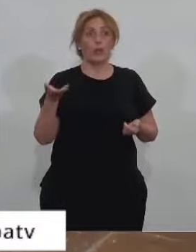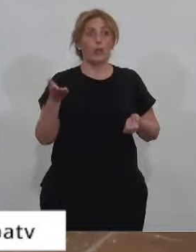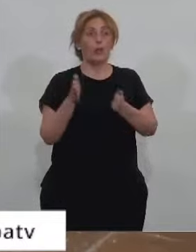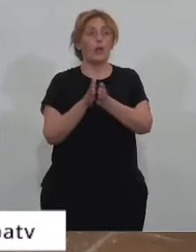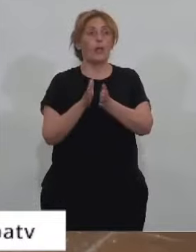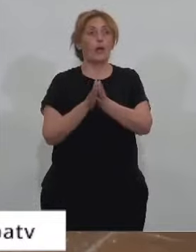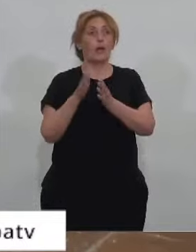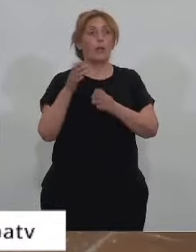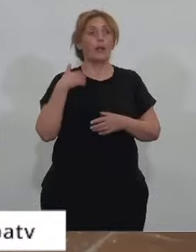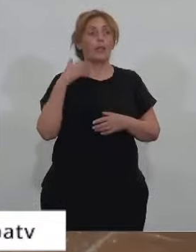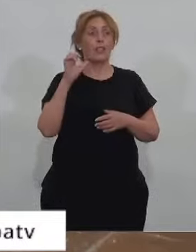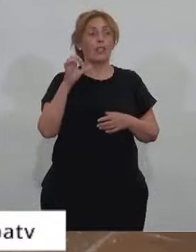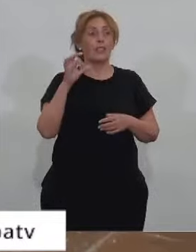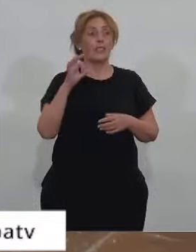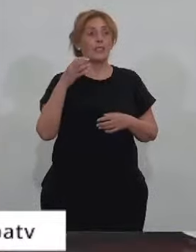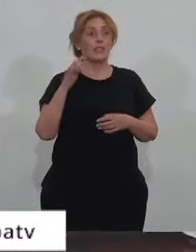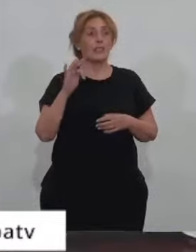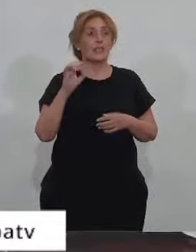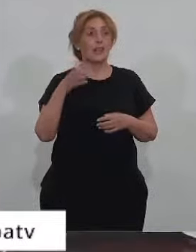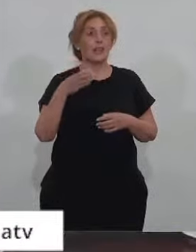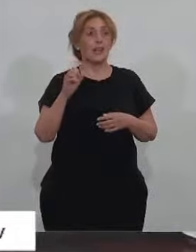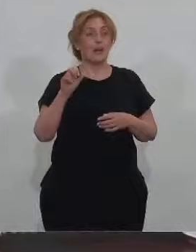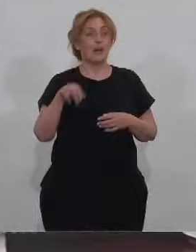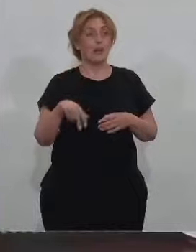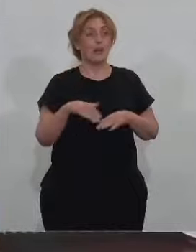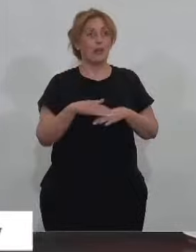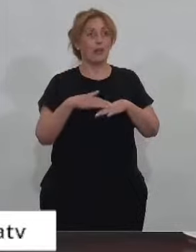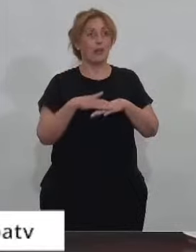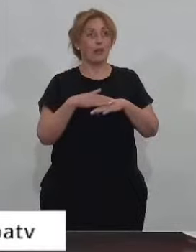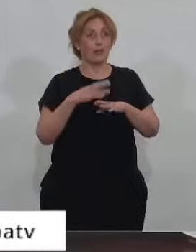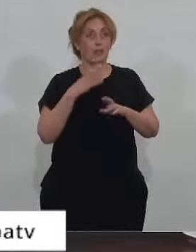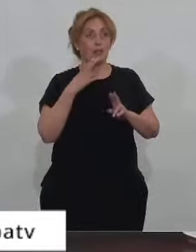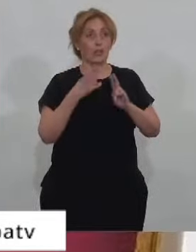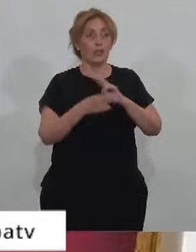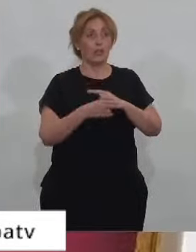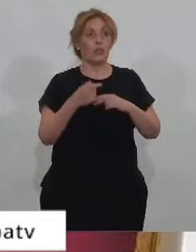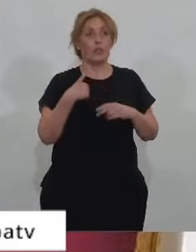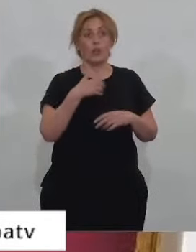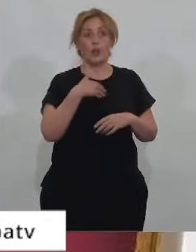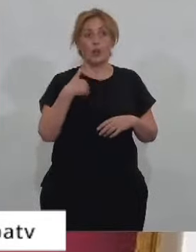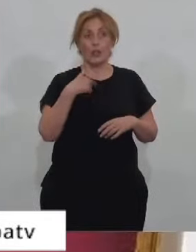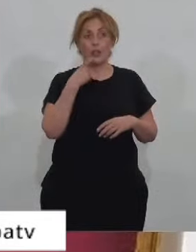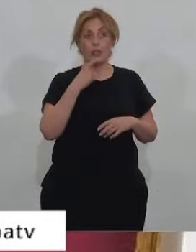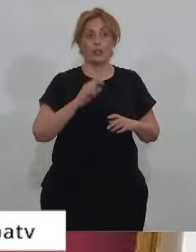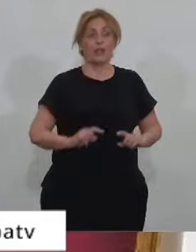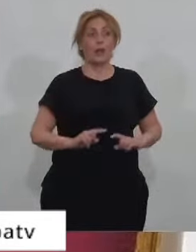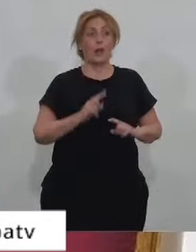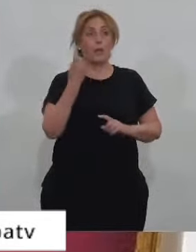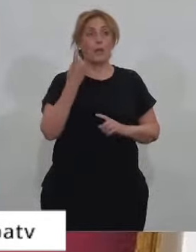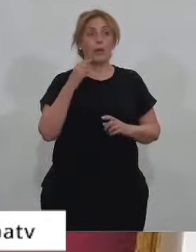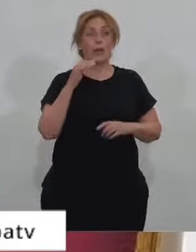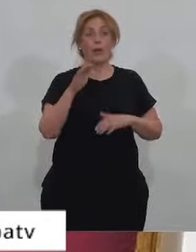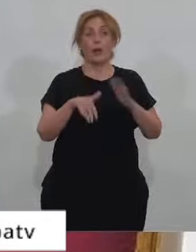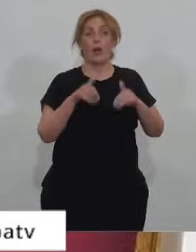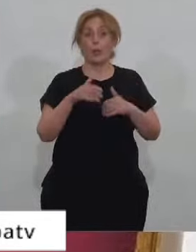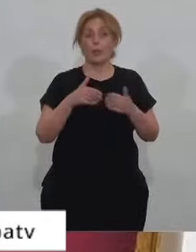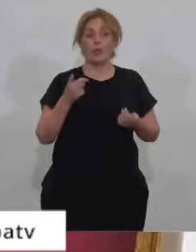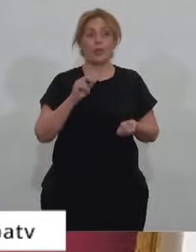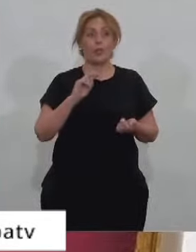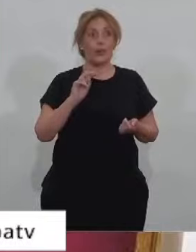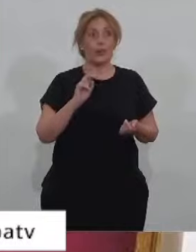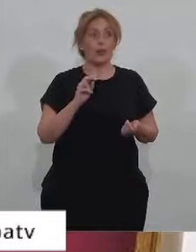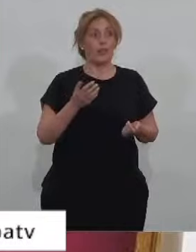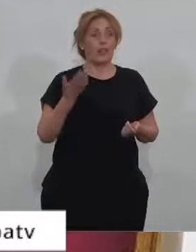Bueno, no, perdone. Lo que quiero decir es que la primera convocatoria no se me tuvo en cuenta. Sí, por supuesto, ayer estaba en Córdoba, yo de aquí desde las 8:30, pero